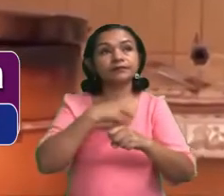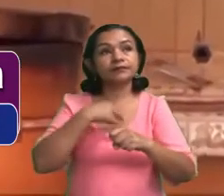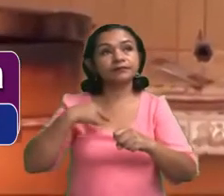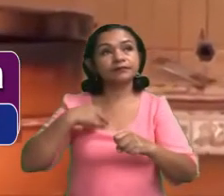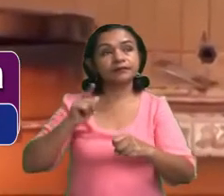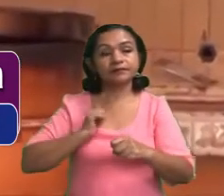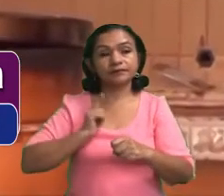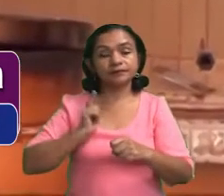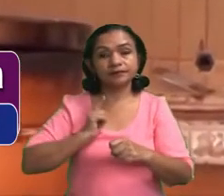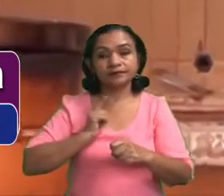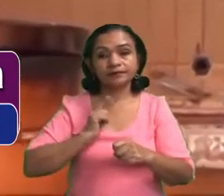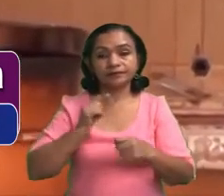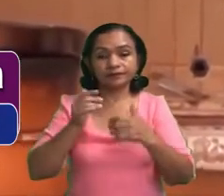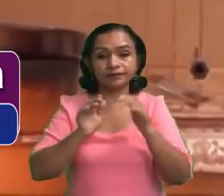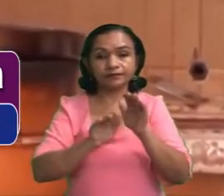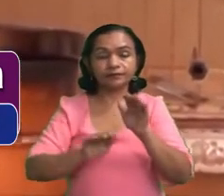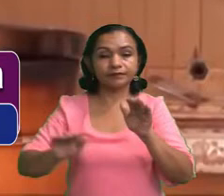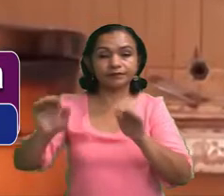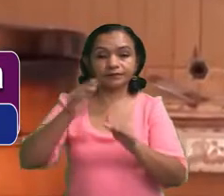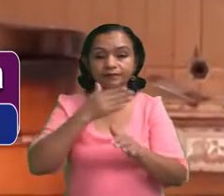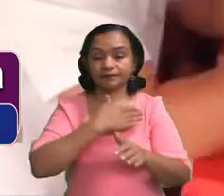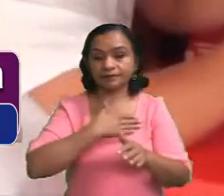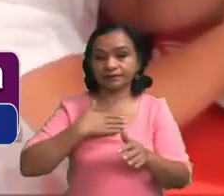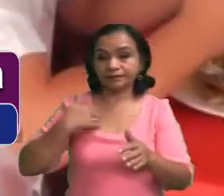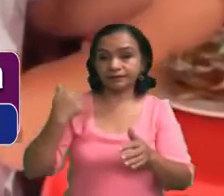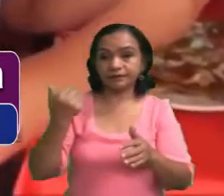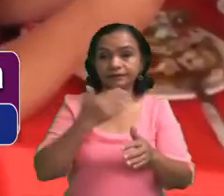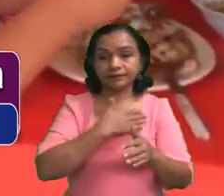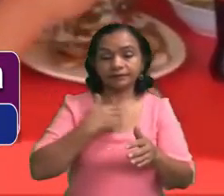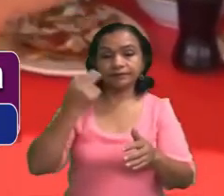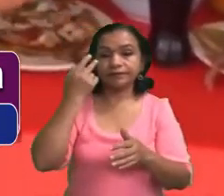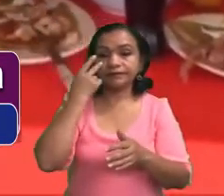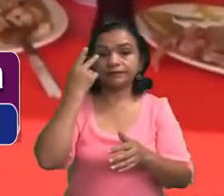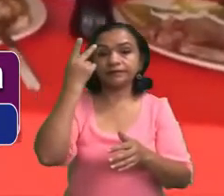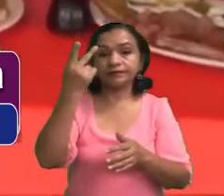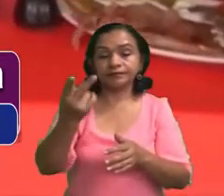tener, digamos, un mejor panorama, una mejor visión